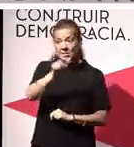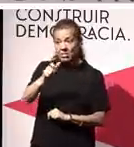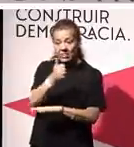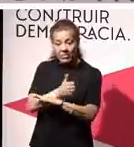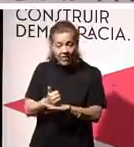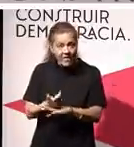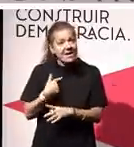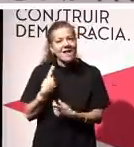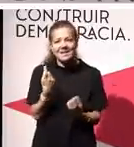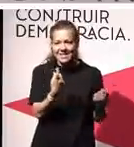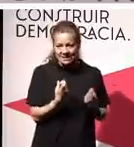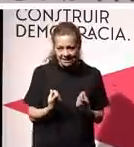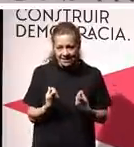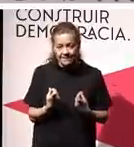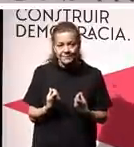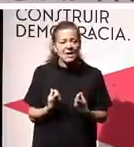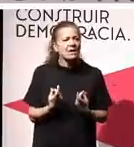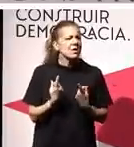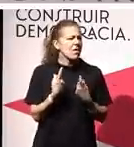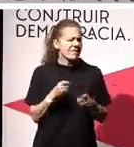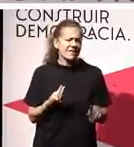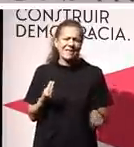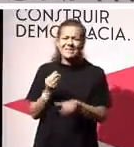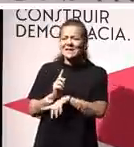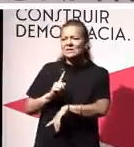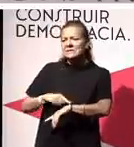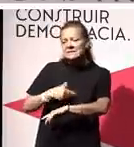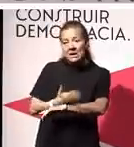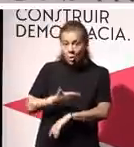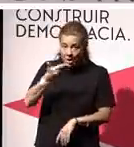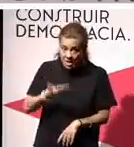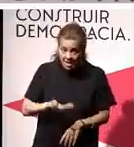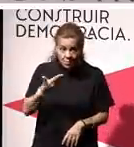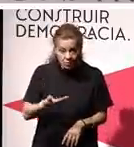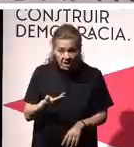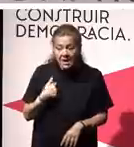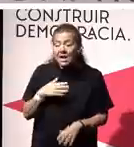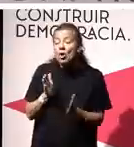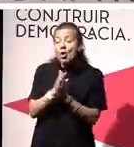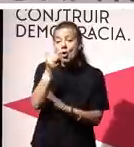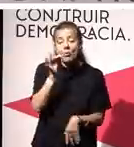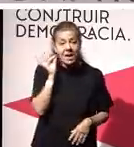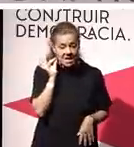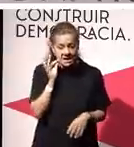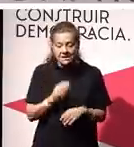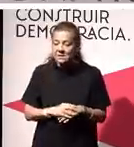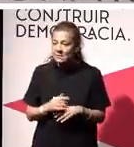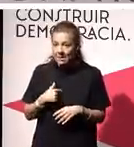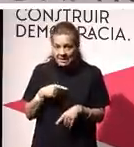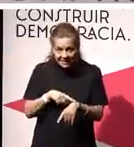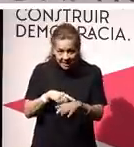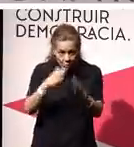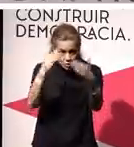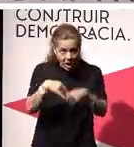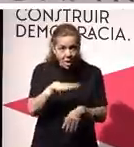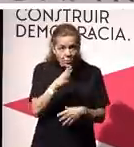nuestro país necesita, sin tener que invertir un tiempo valiosísimo y que, por cierto, compañeros y compañeras, no tenemos, porque